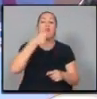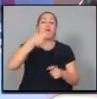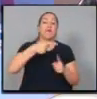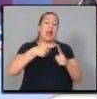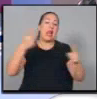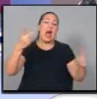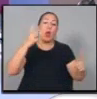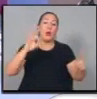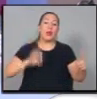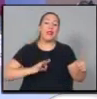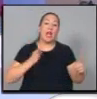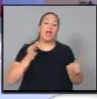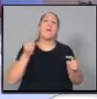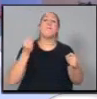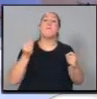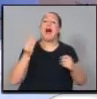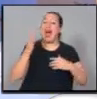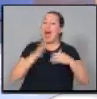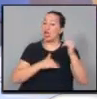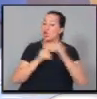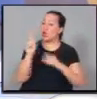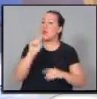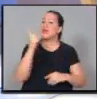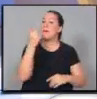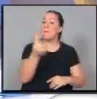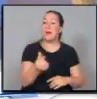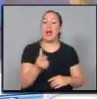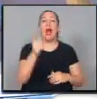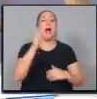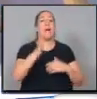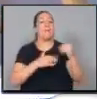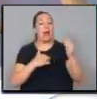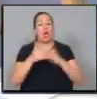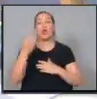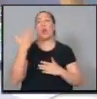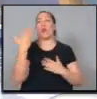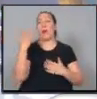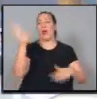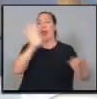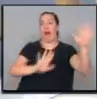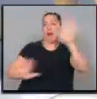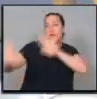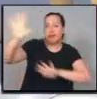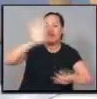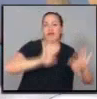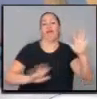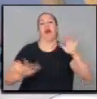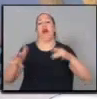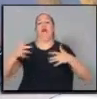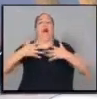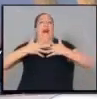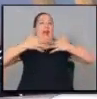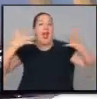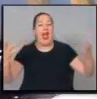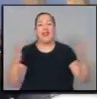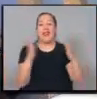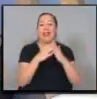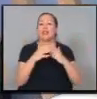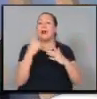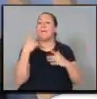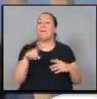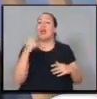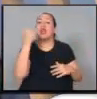Para construir, no para comprar. No, es para construir, pueden refaccionar, pueden hacer terminaciones promoción de vivienda, ¿no? Pero tenés que tener ya